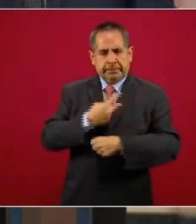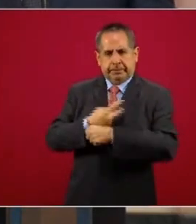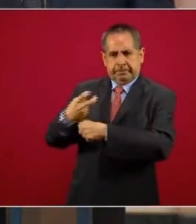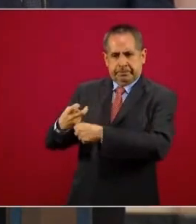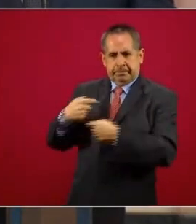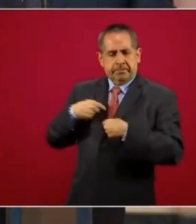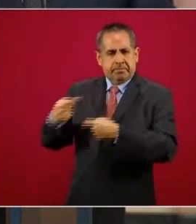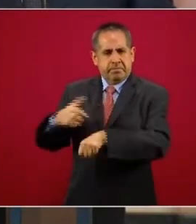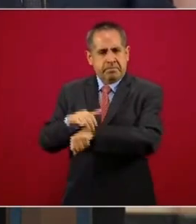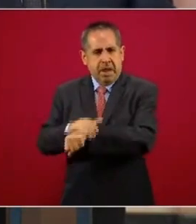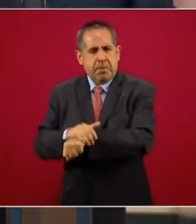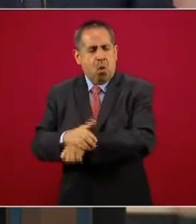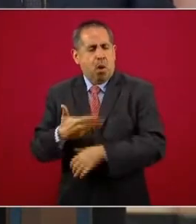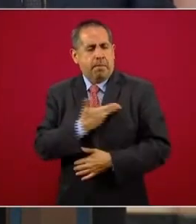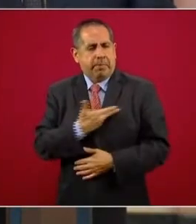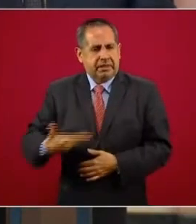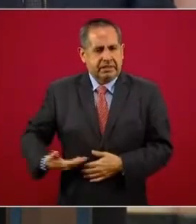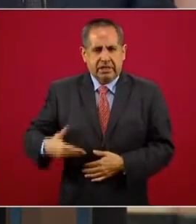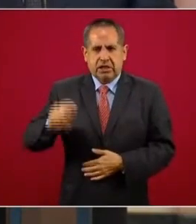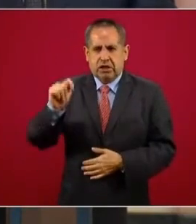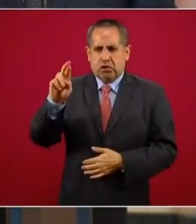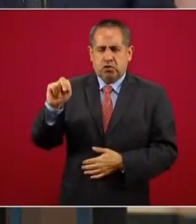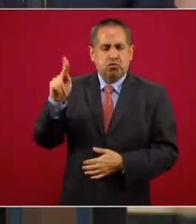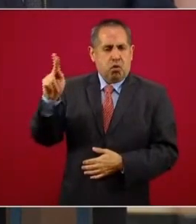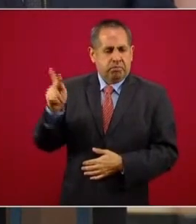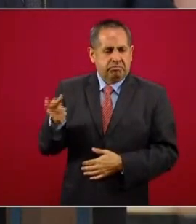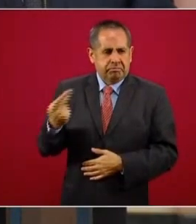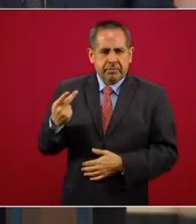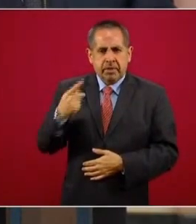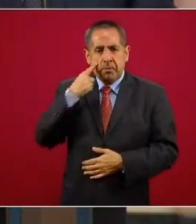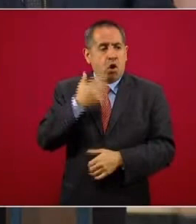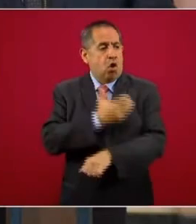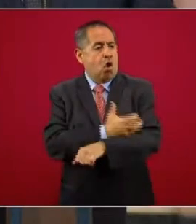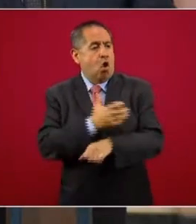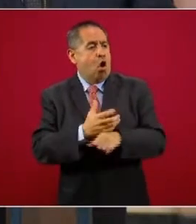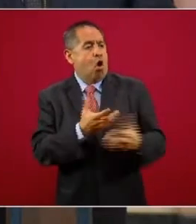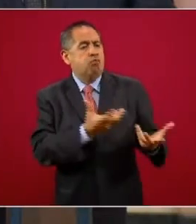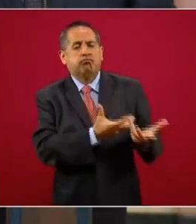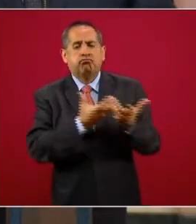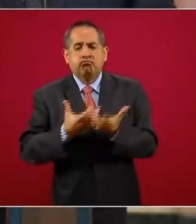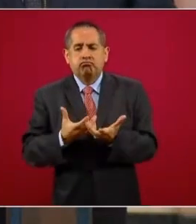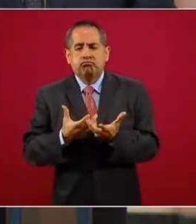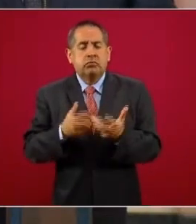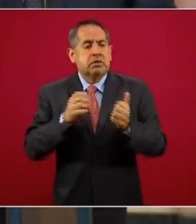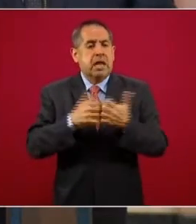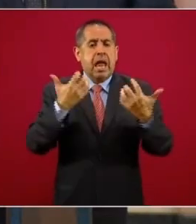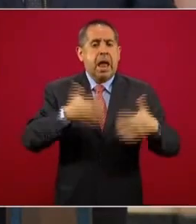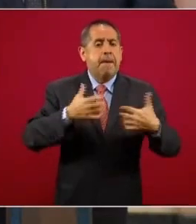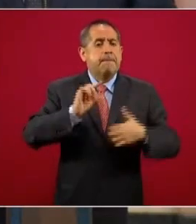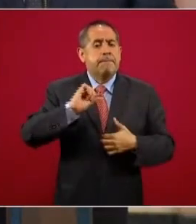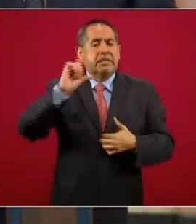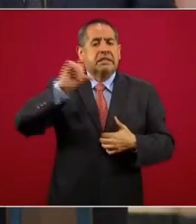mi amigo el presente donald trump acompañado de empresarios